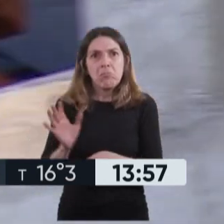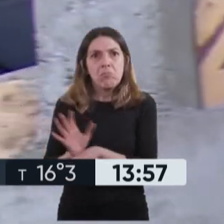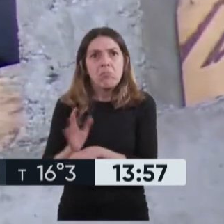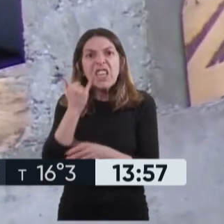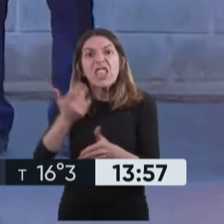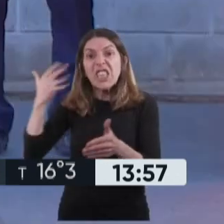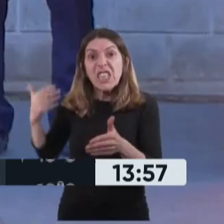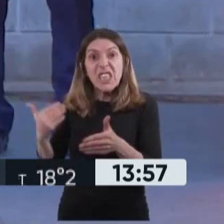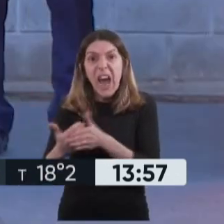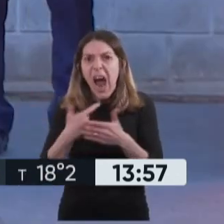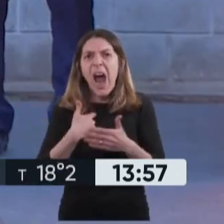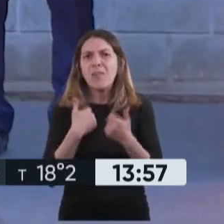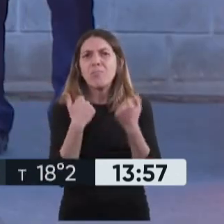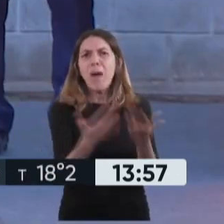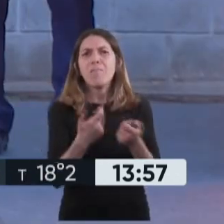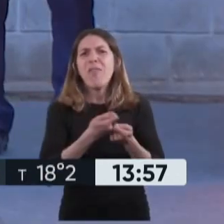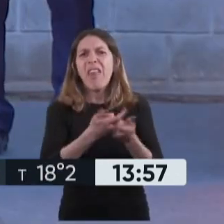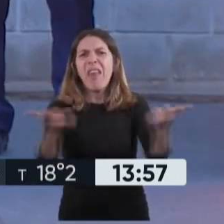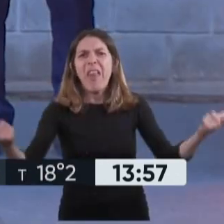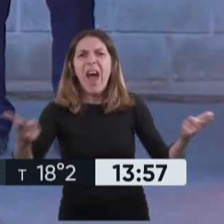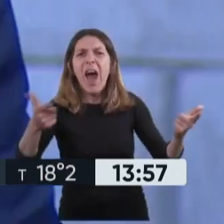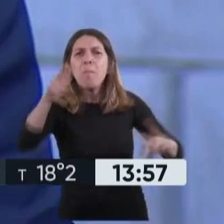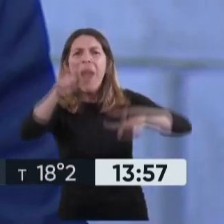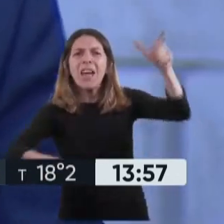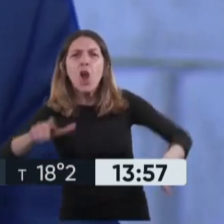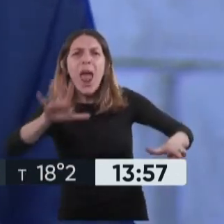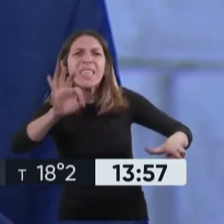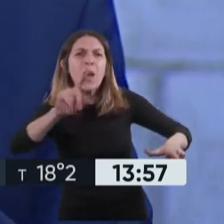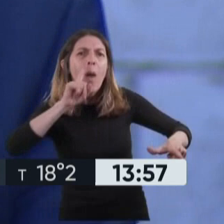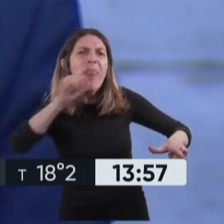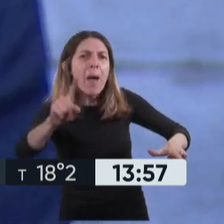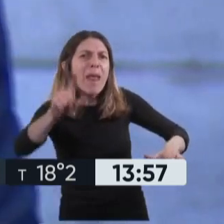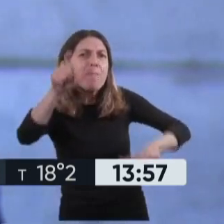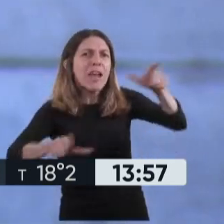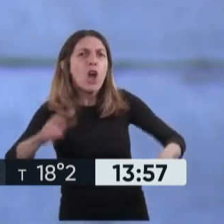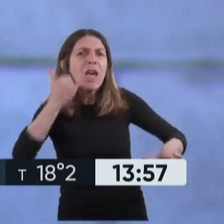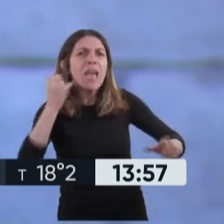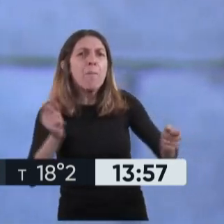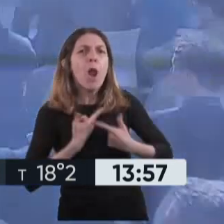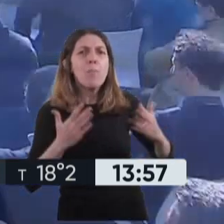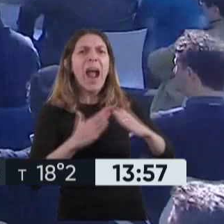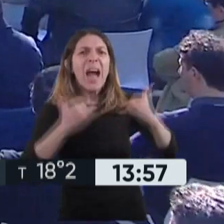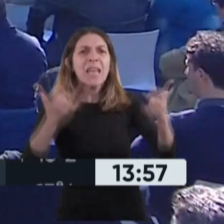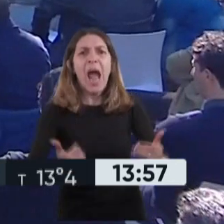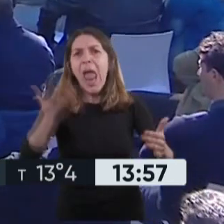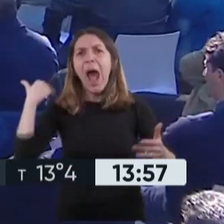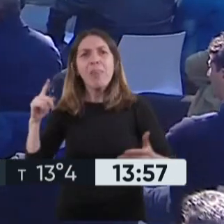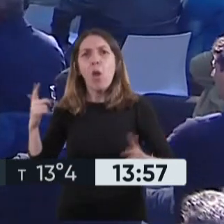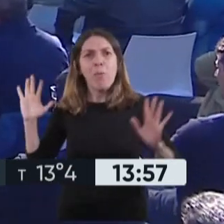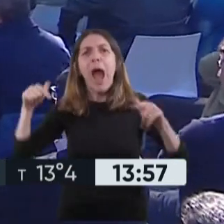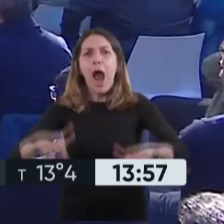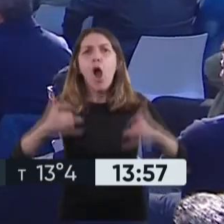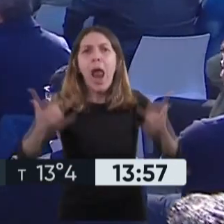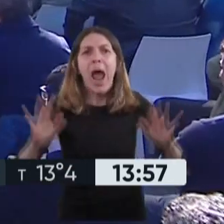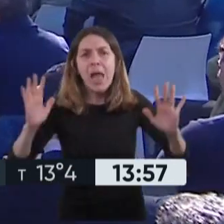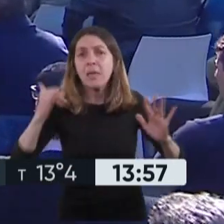dadas a familias 50 mil casas 50 mil familias que no tenían casa hoy tienen su casa la